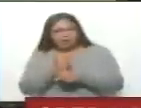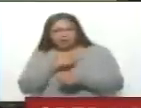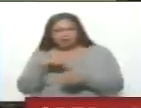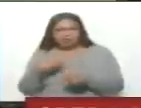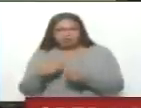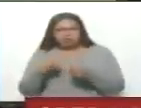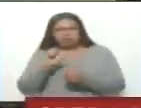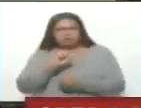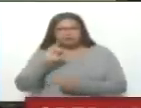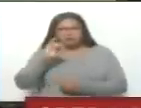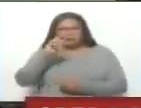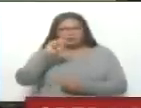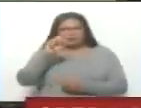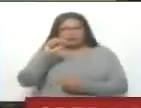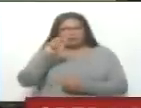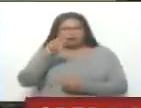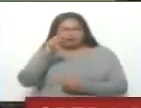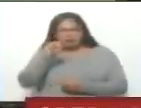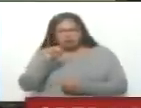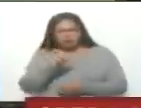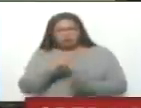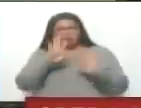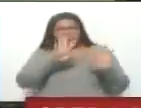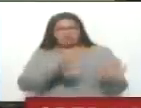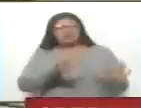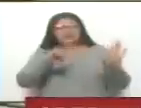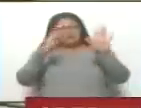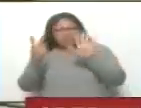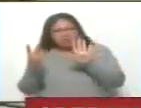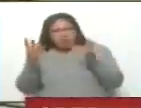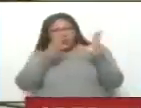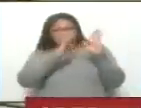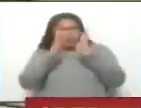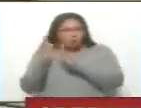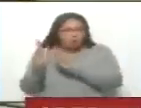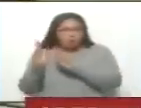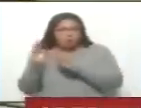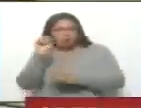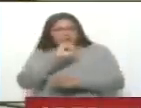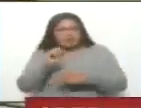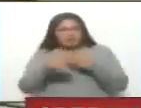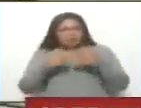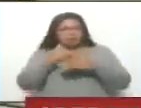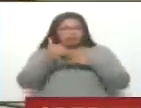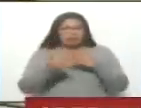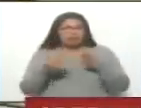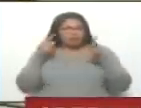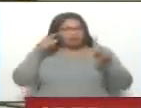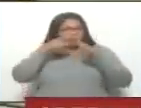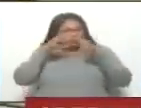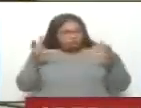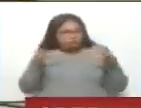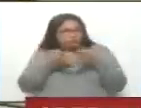SINAFUN. Las 17 organizaciones sindicales que introducimos nuestro proyecto de convención